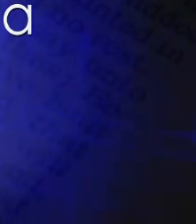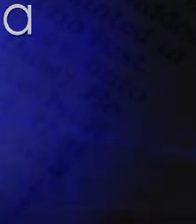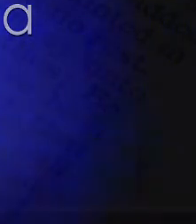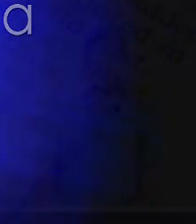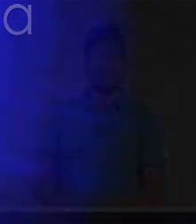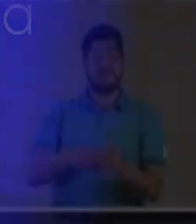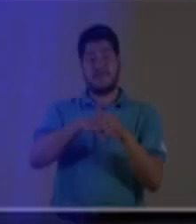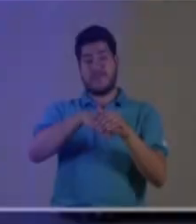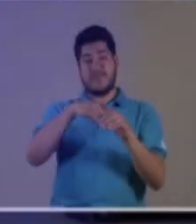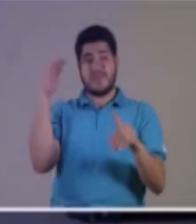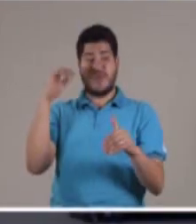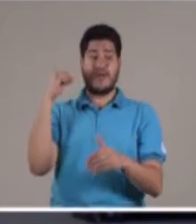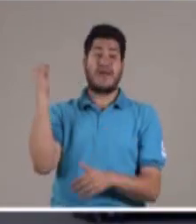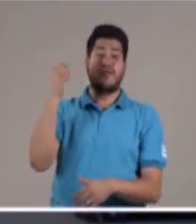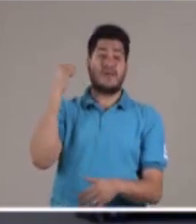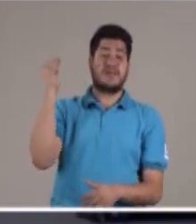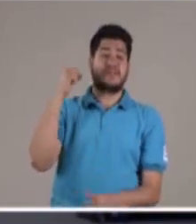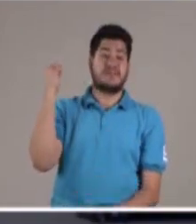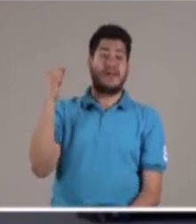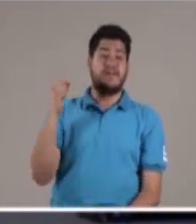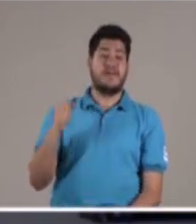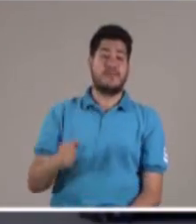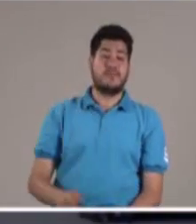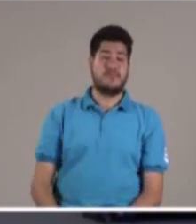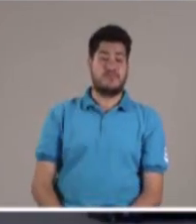y lo sacaron en sábado